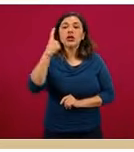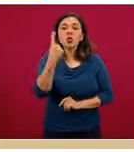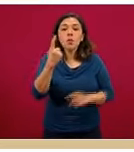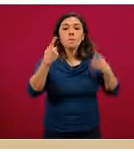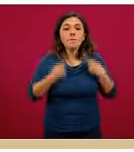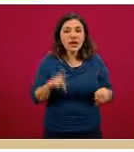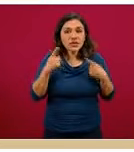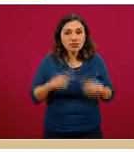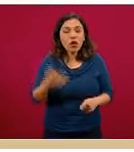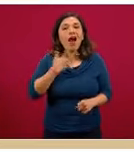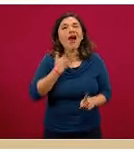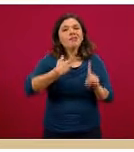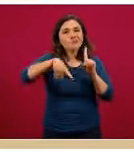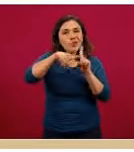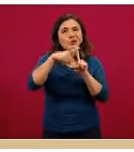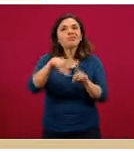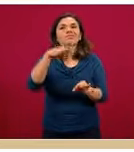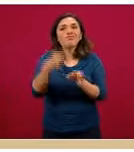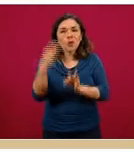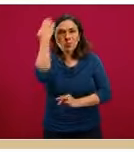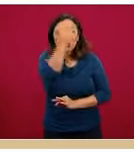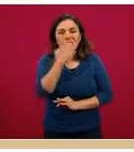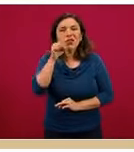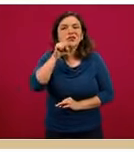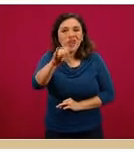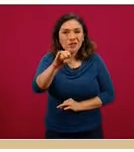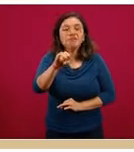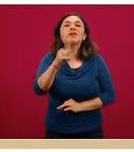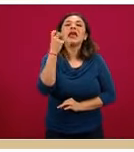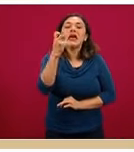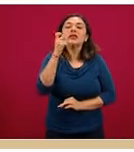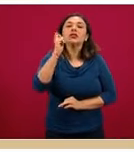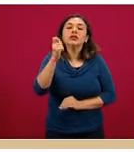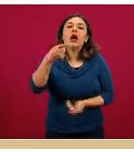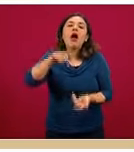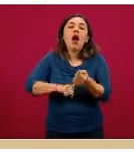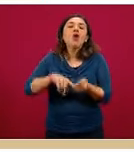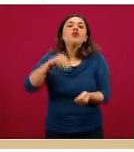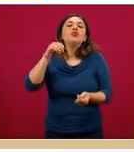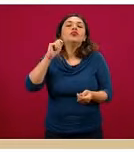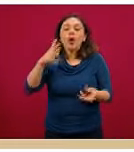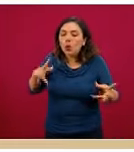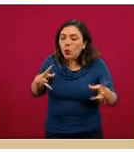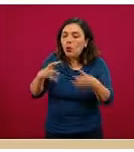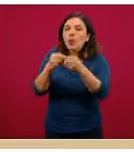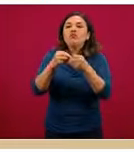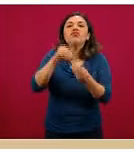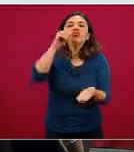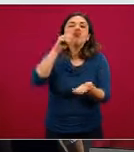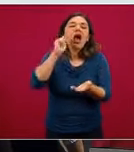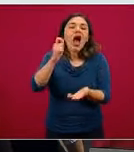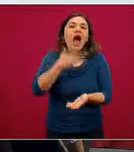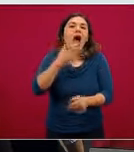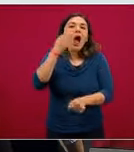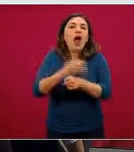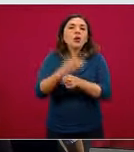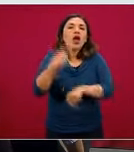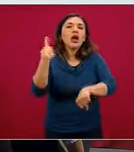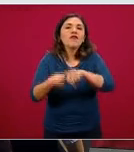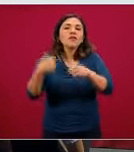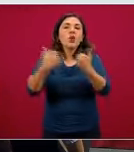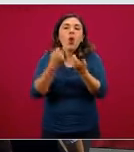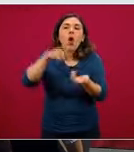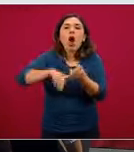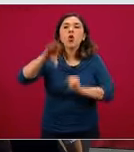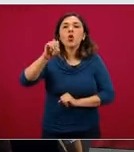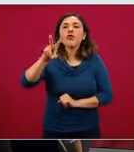726.431 personas que dieron positivas a la prueba y por lo tanto se convierten en los casos acumulados hasta el momento de